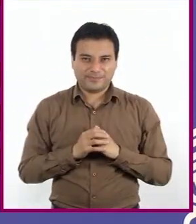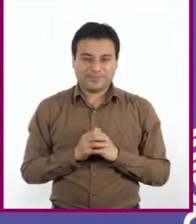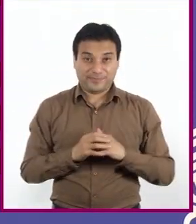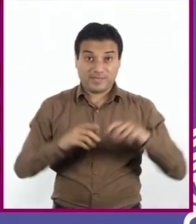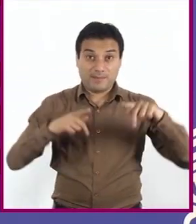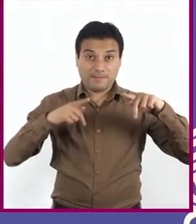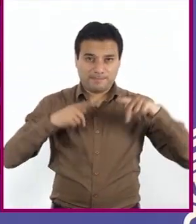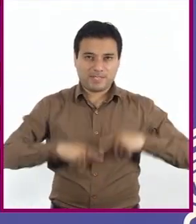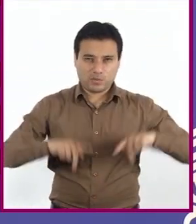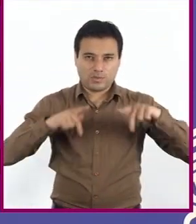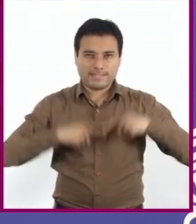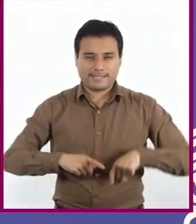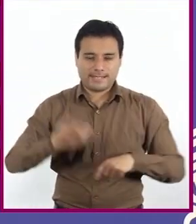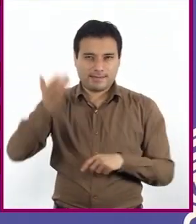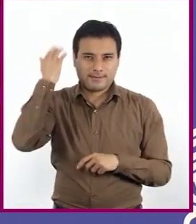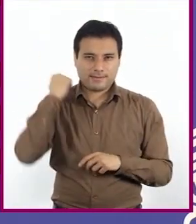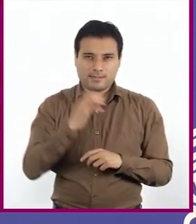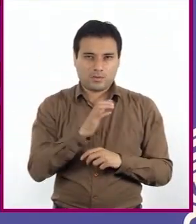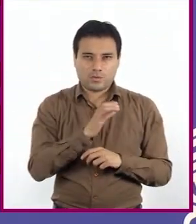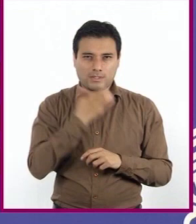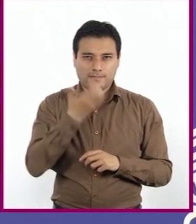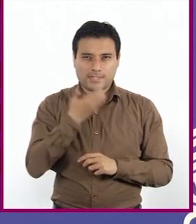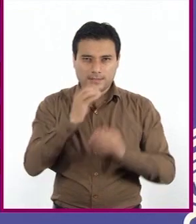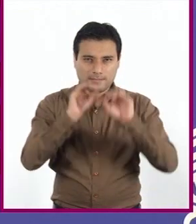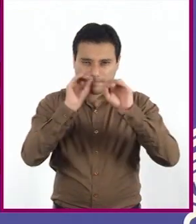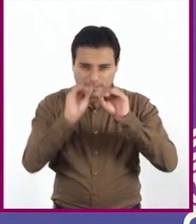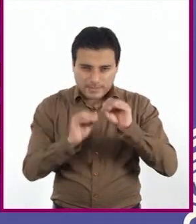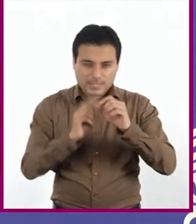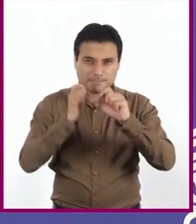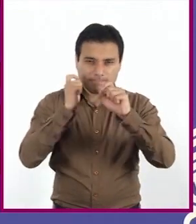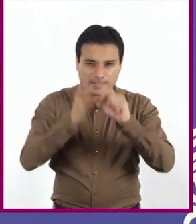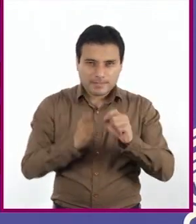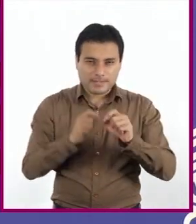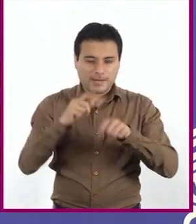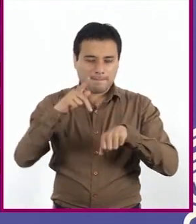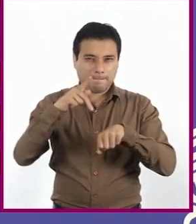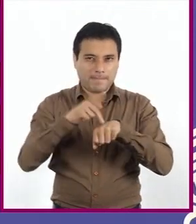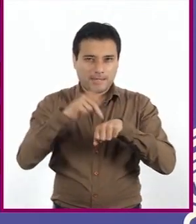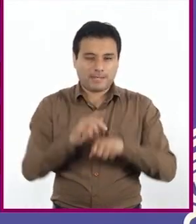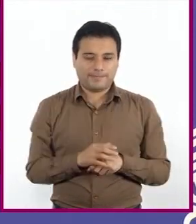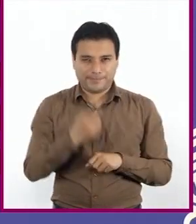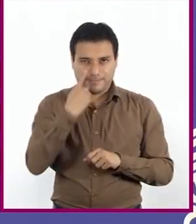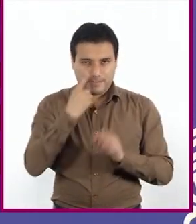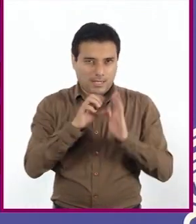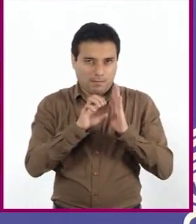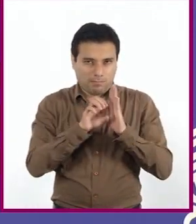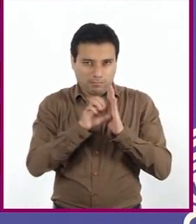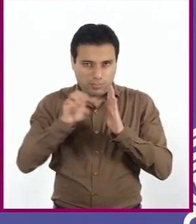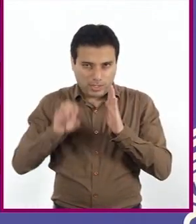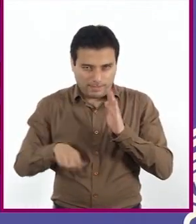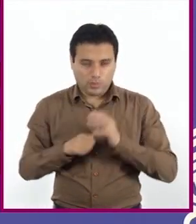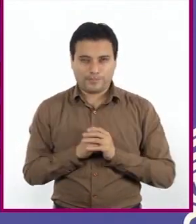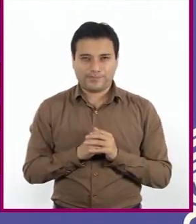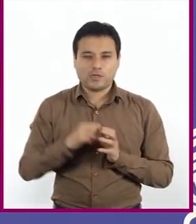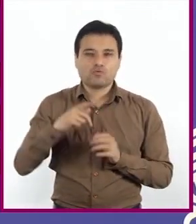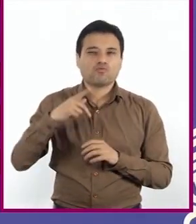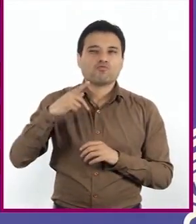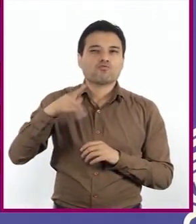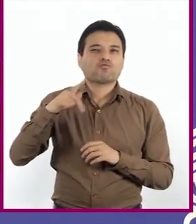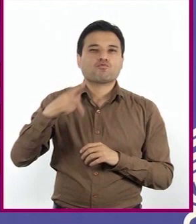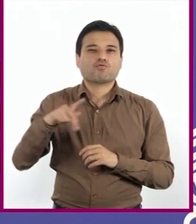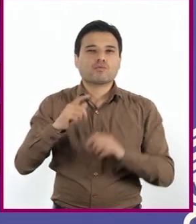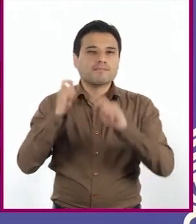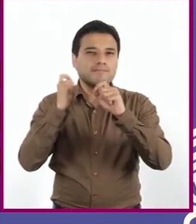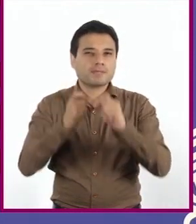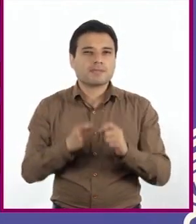Lorenzo se caracterizaron por hacer magníficas esculturas en piedra. Por ejemplo, la técnica utilizada para hacer